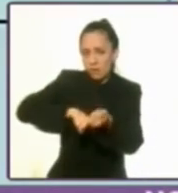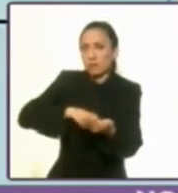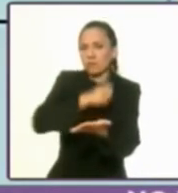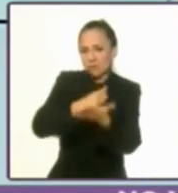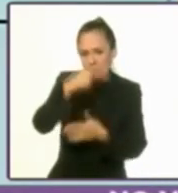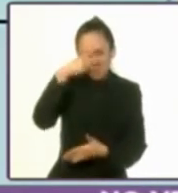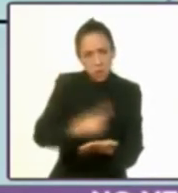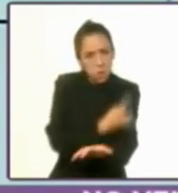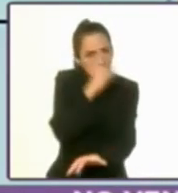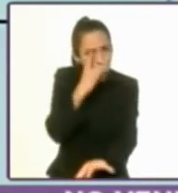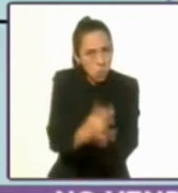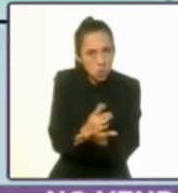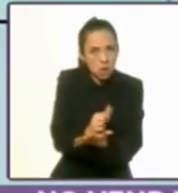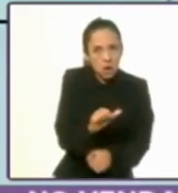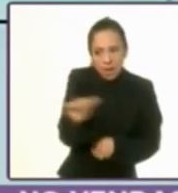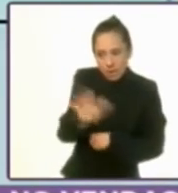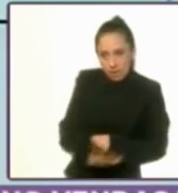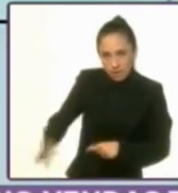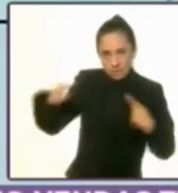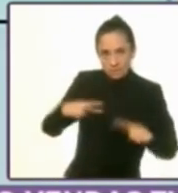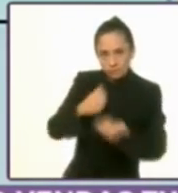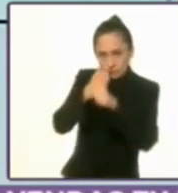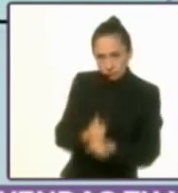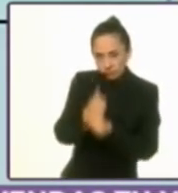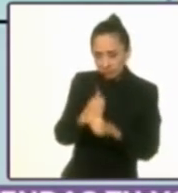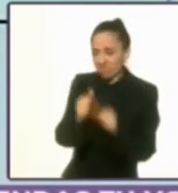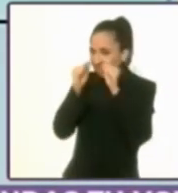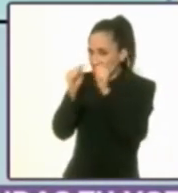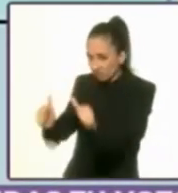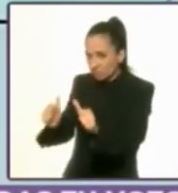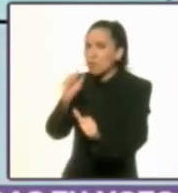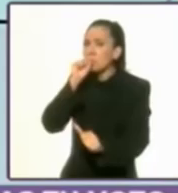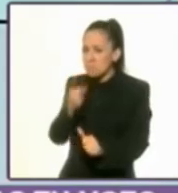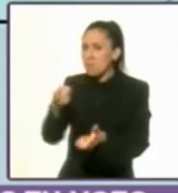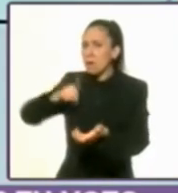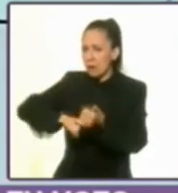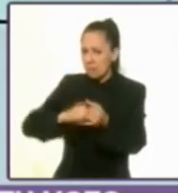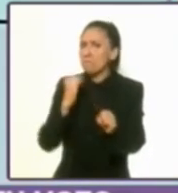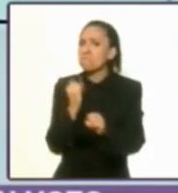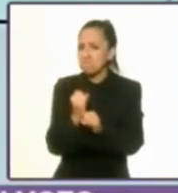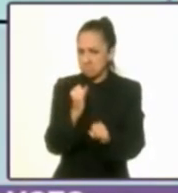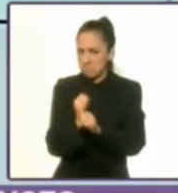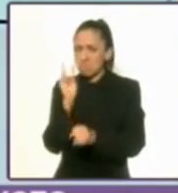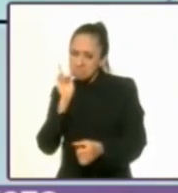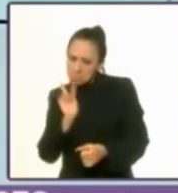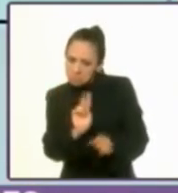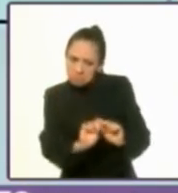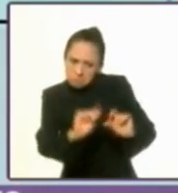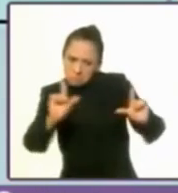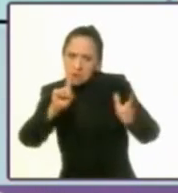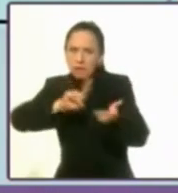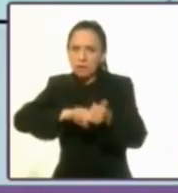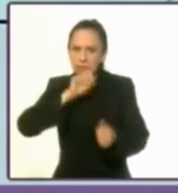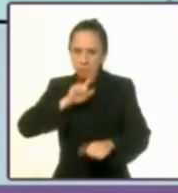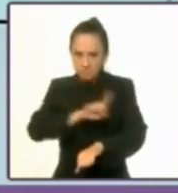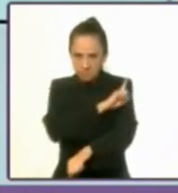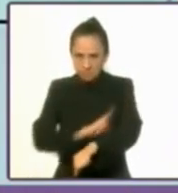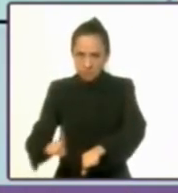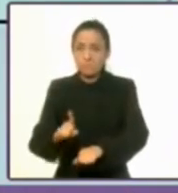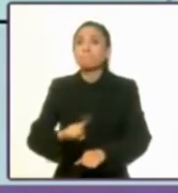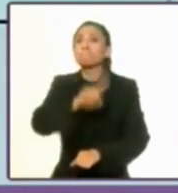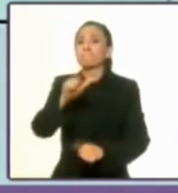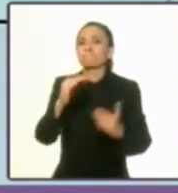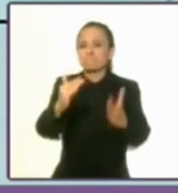atiende de manera directa a los damnificados lo pueden consultar también en la página de internet de la delegación me voy a dedicar en el siguiente